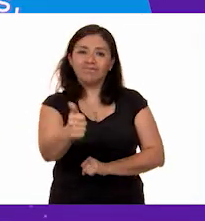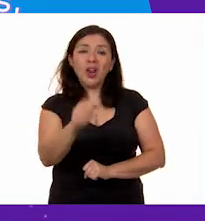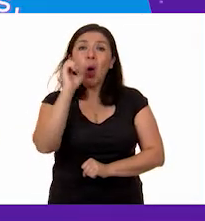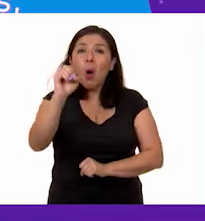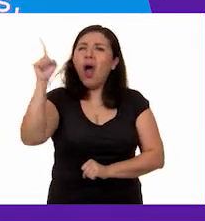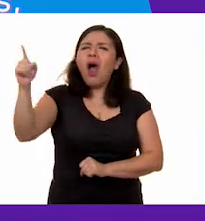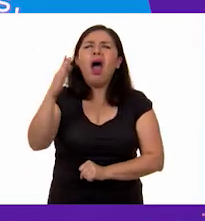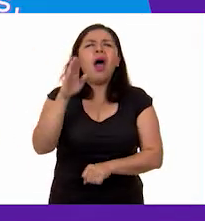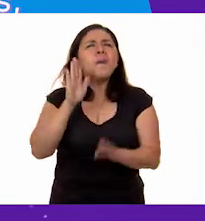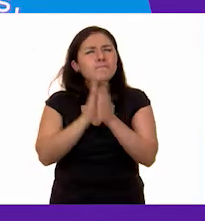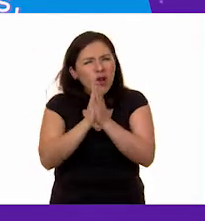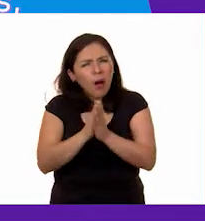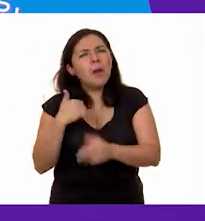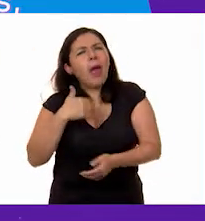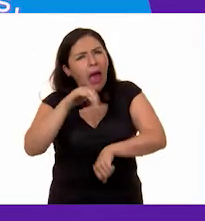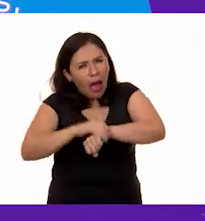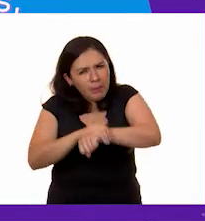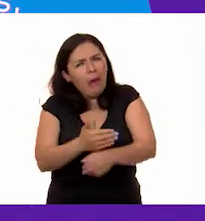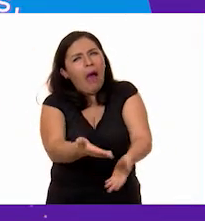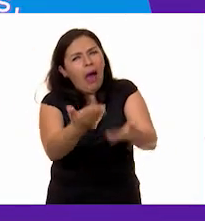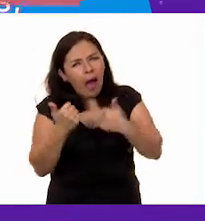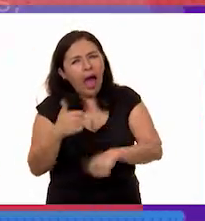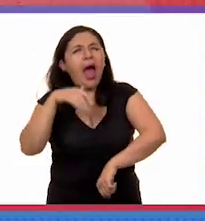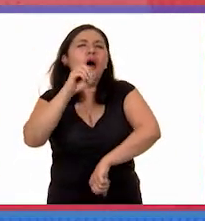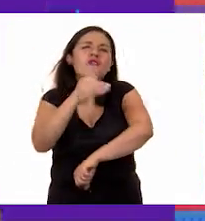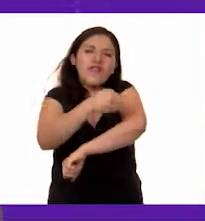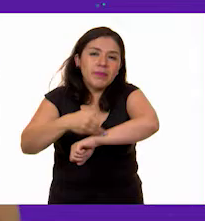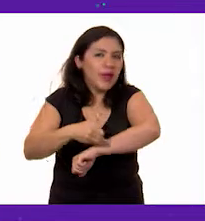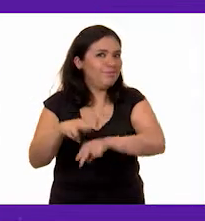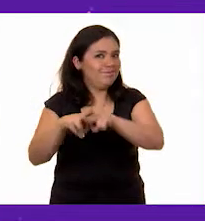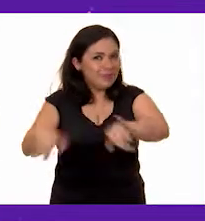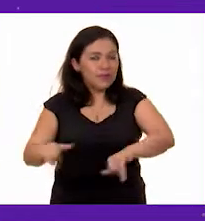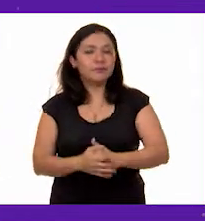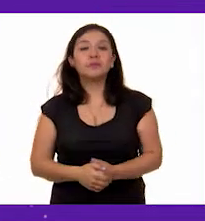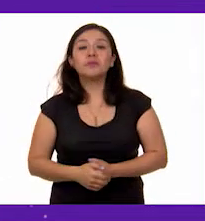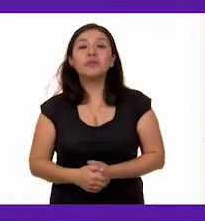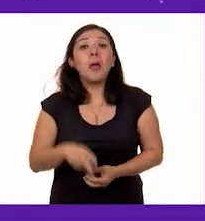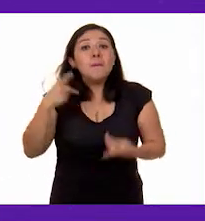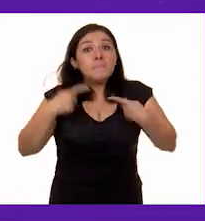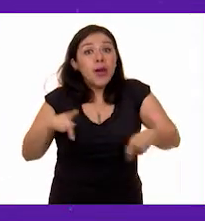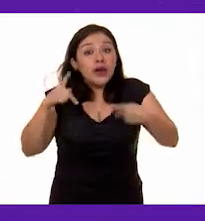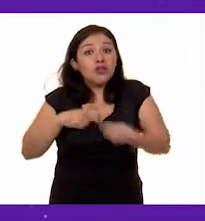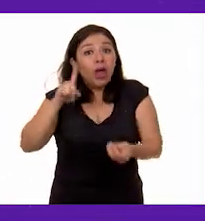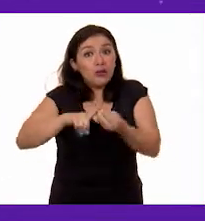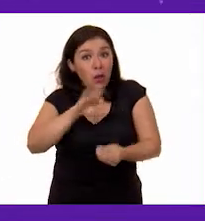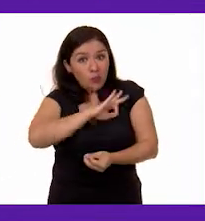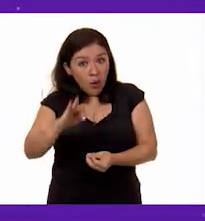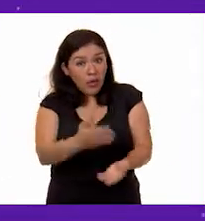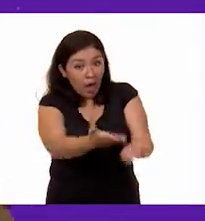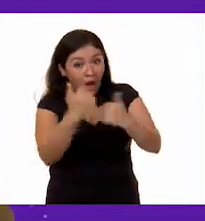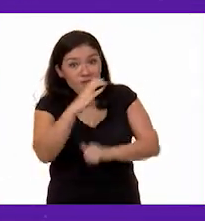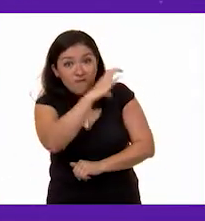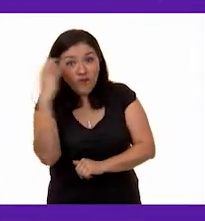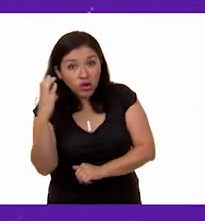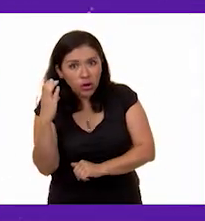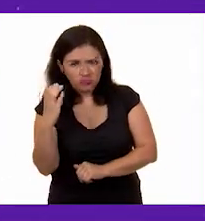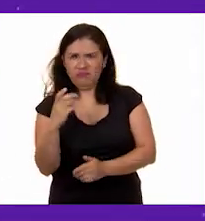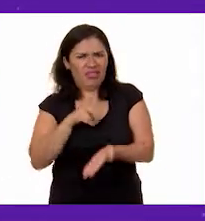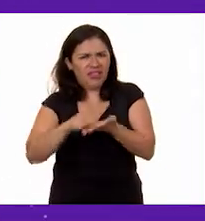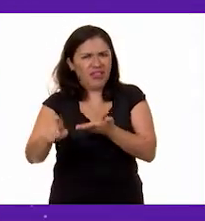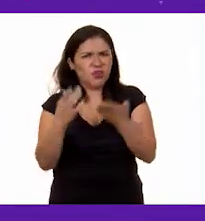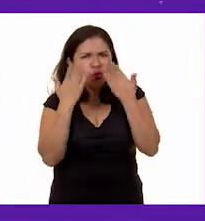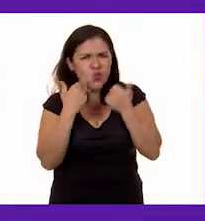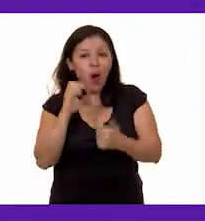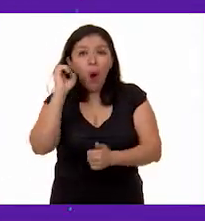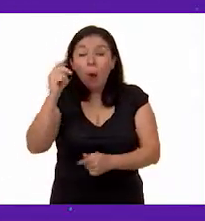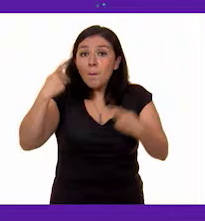te lo pide algún amigo, familiar o conocido. Nadie tiene derecho a pedirte que lo hagas. Y si así fuera,